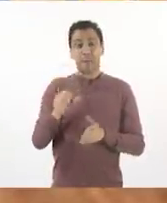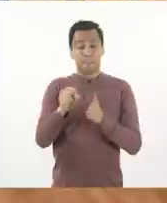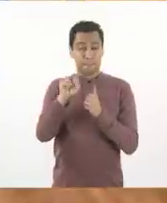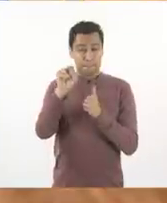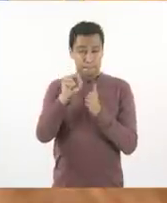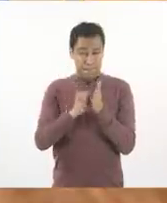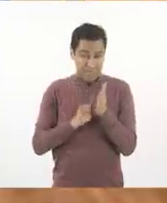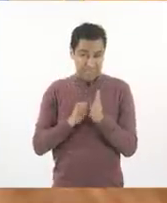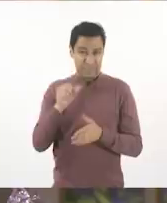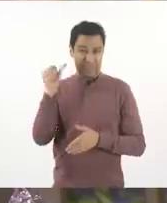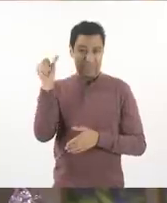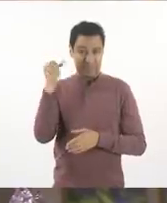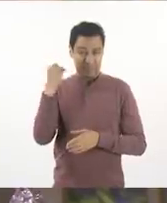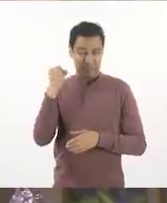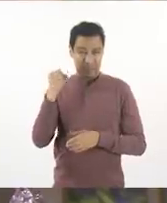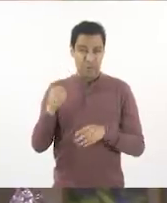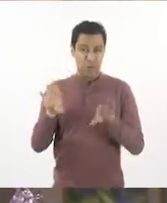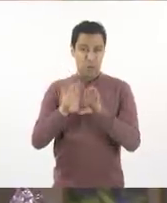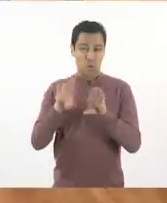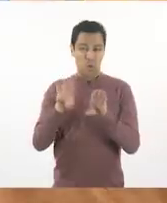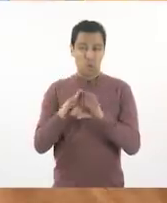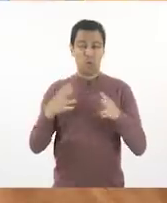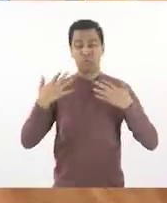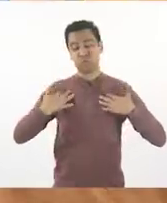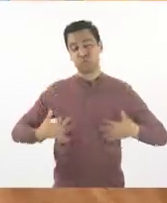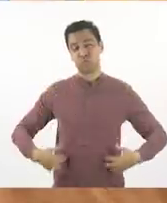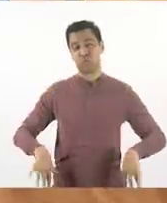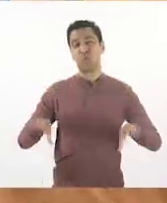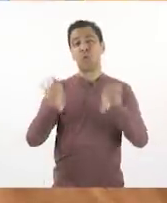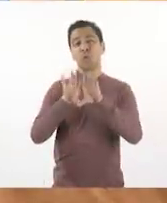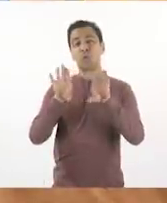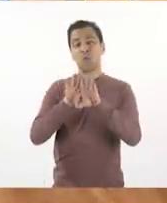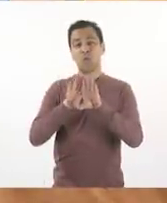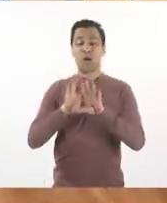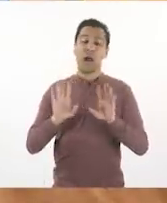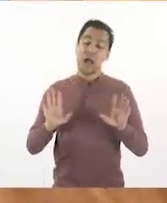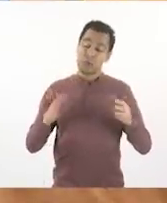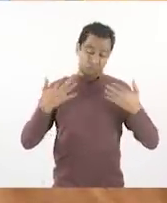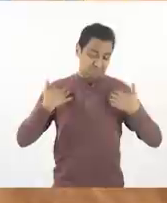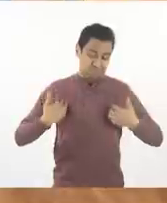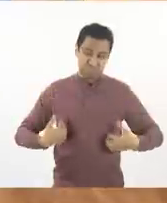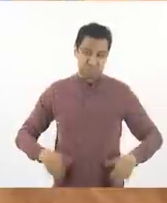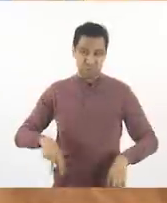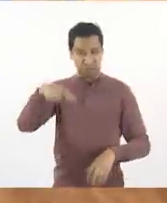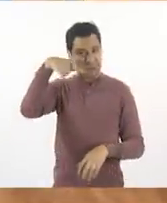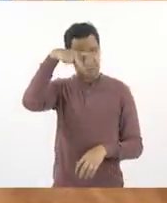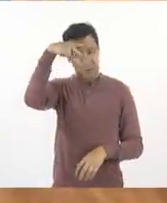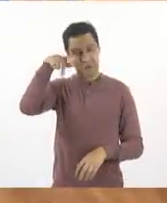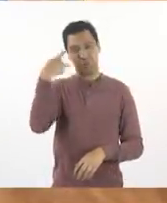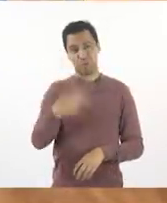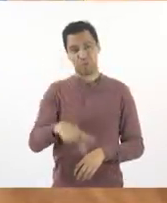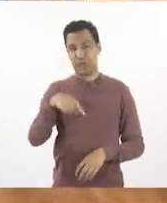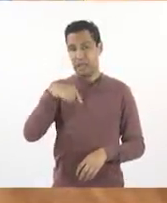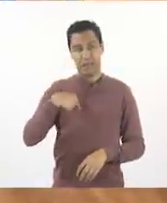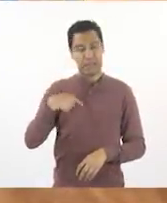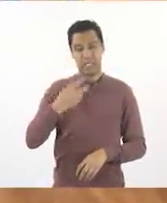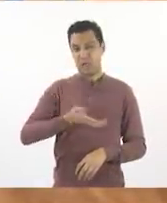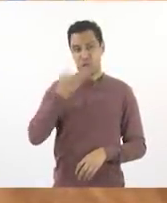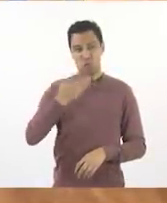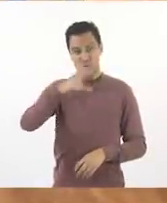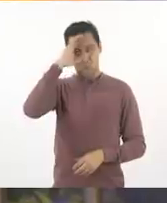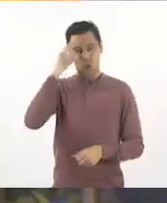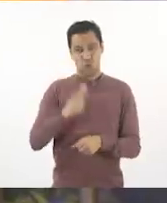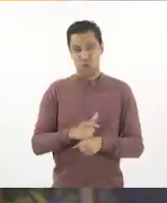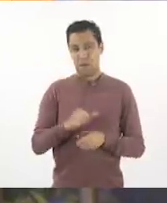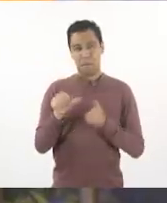mes de septiembre. Ay, en el mes de septiembre nos vestimos con ropa tradicional de nuestro país. Muy bien, y a veces traen